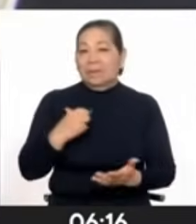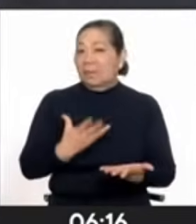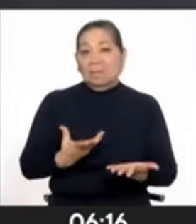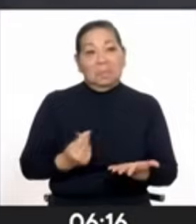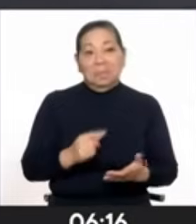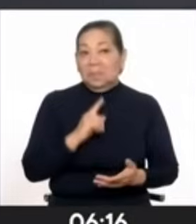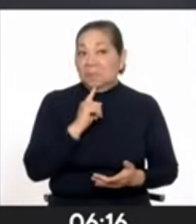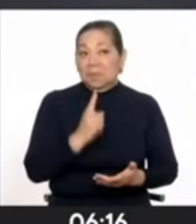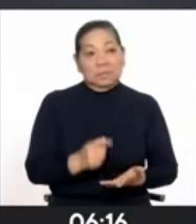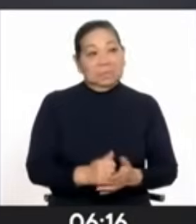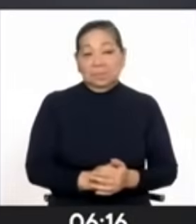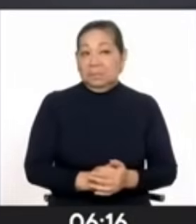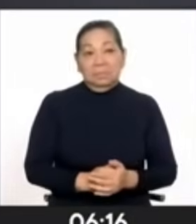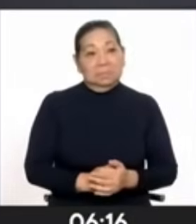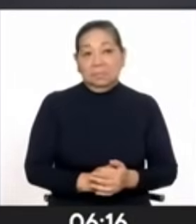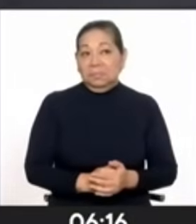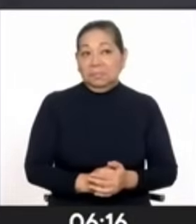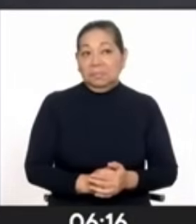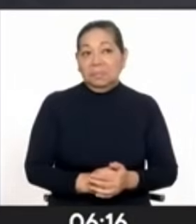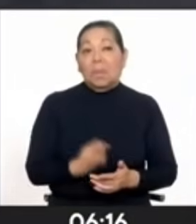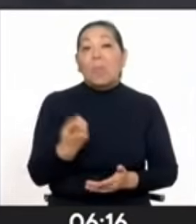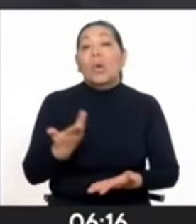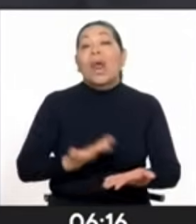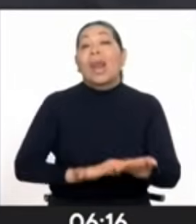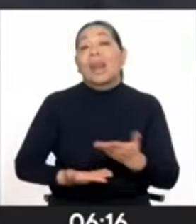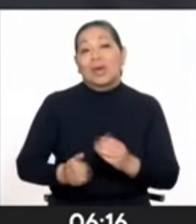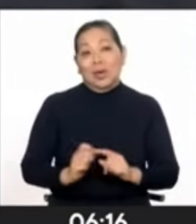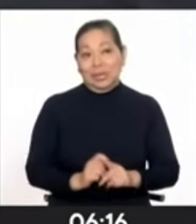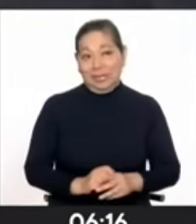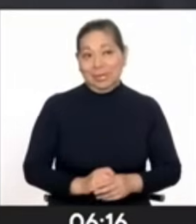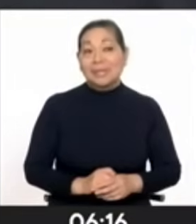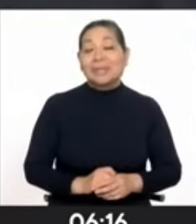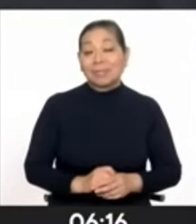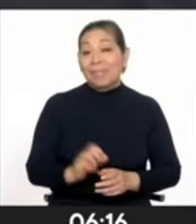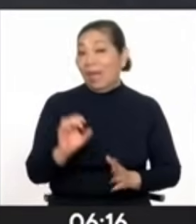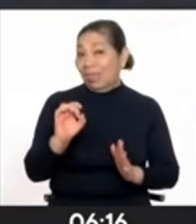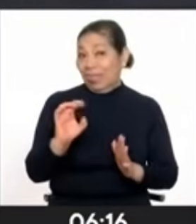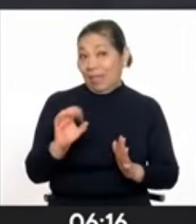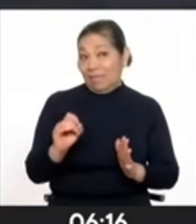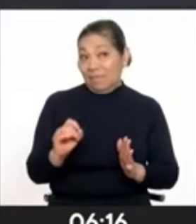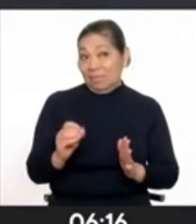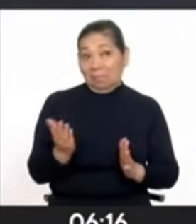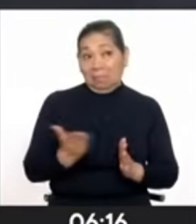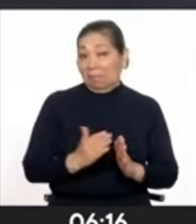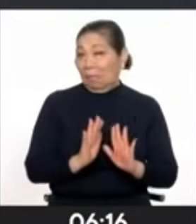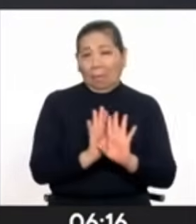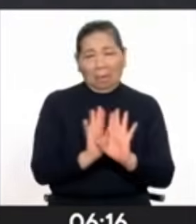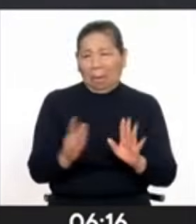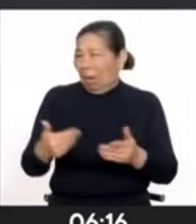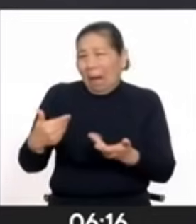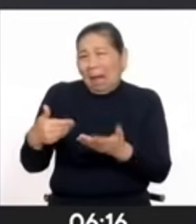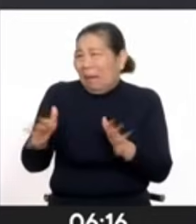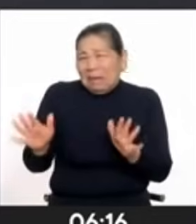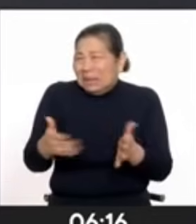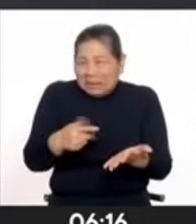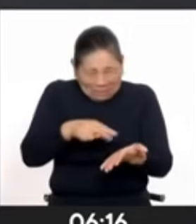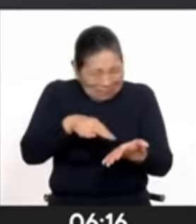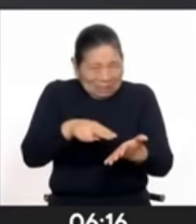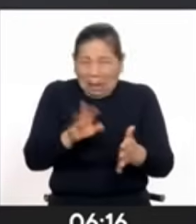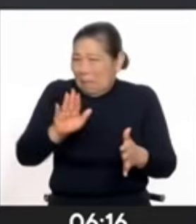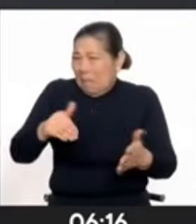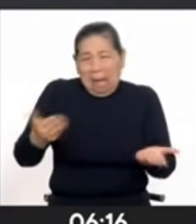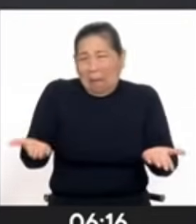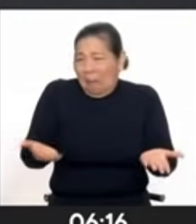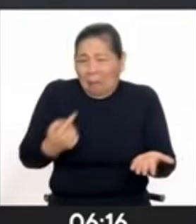dice... nada con... Ahora, eso pagaba por el negocio que tenía el señor, ¿no? Distinto, ¿no? Una ordenanza que no tiene nada que ver con lo que pagaban